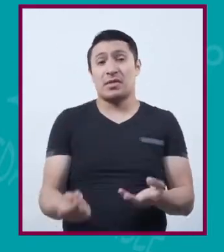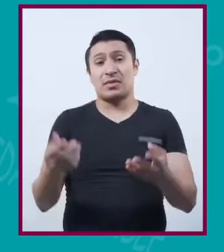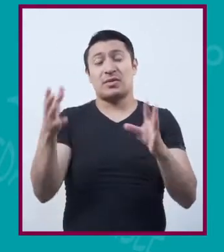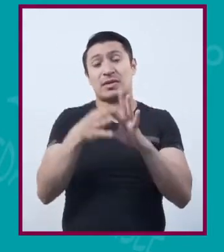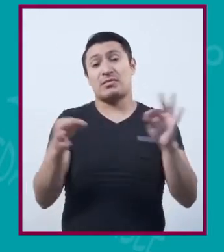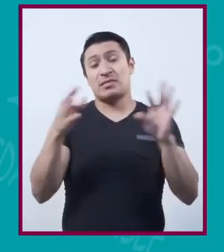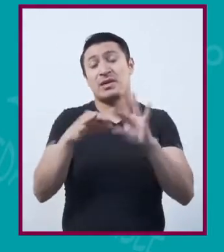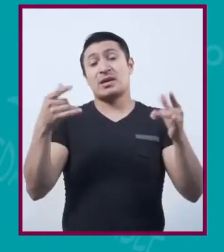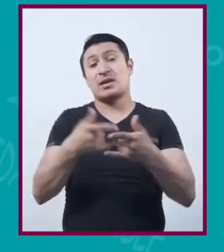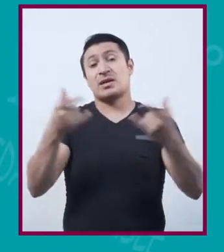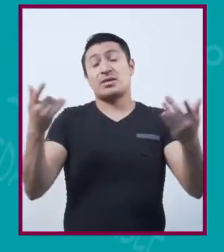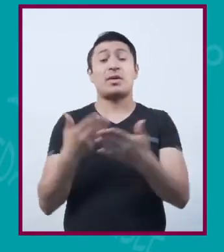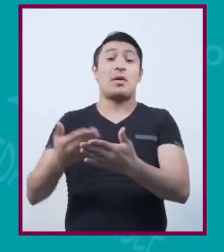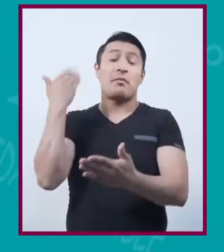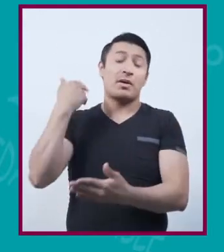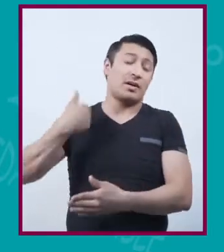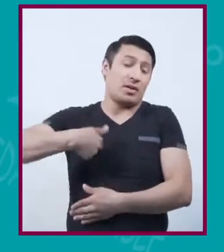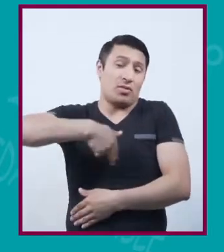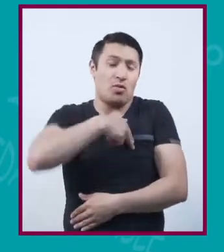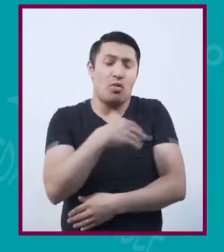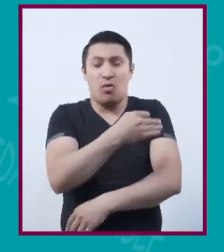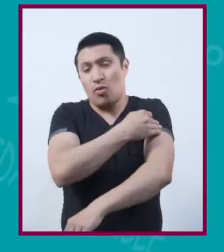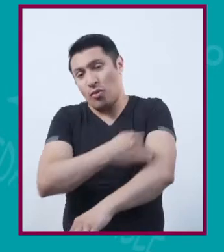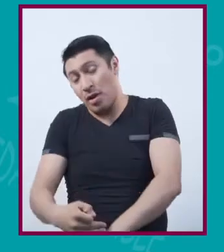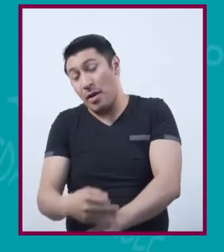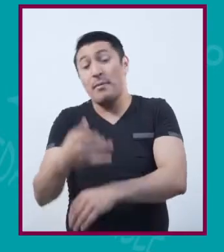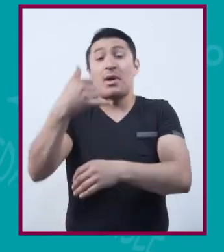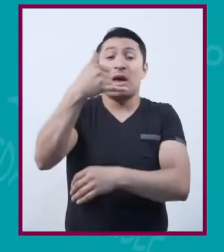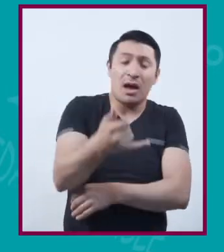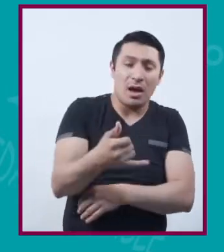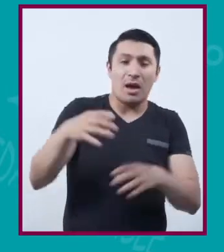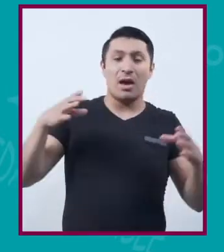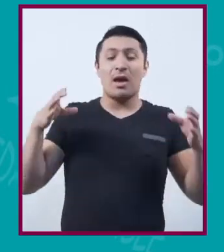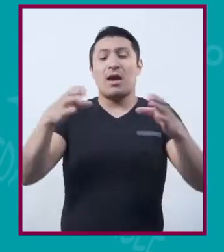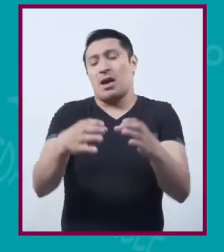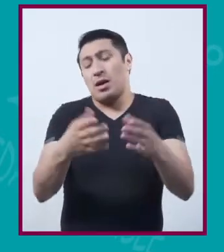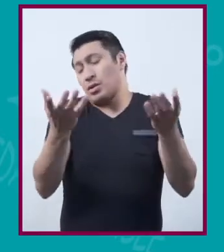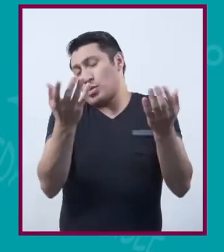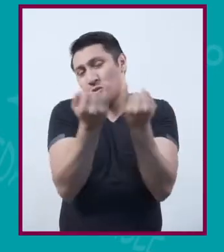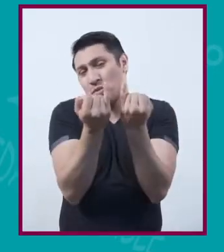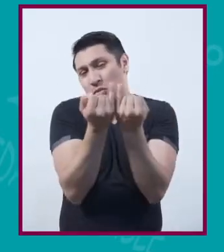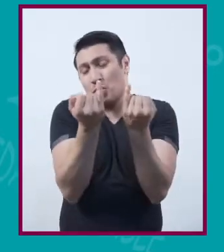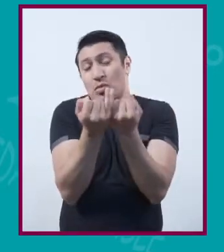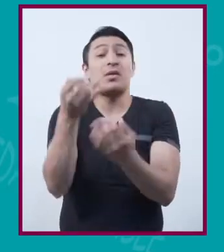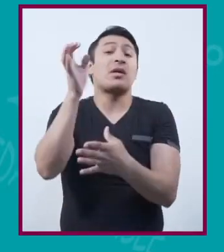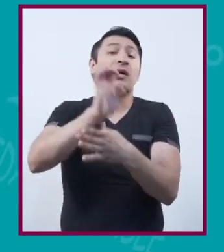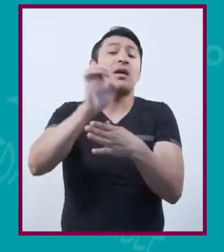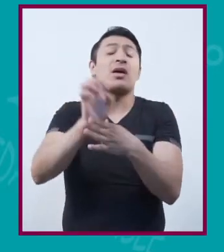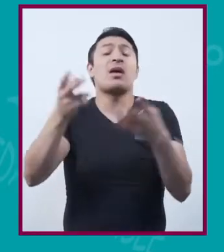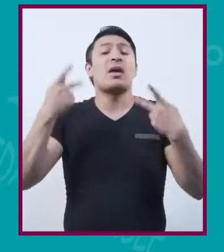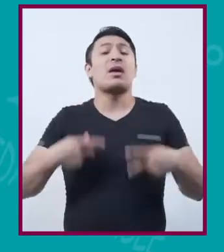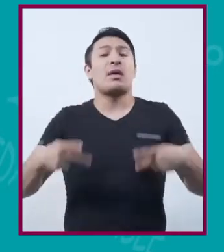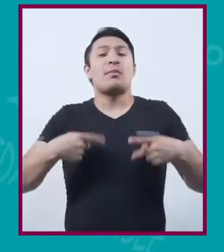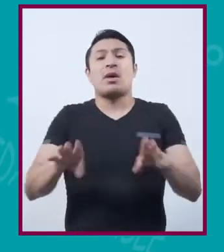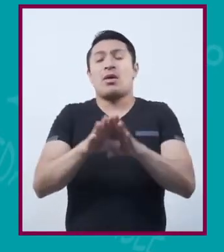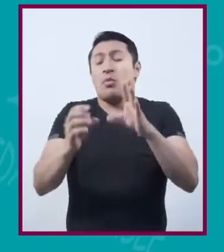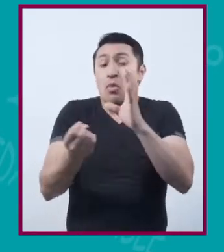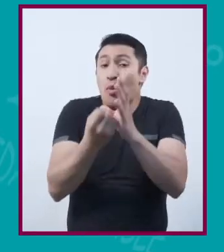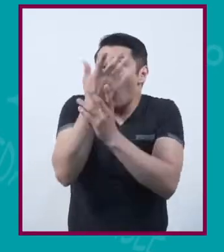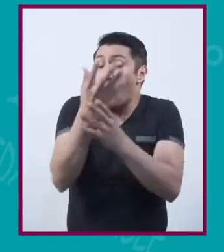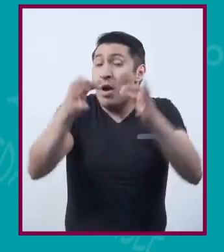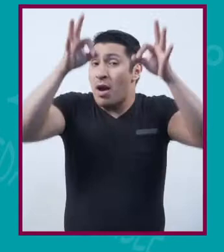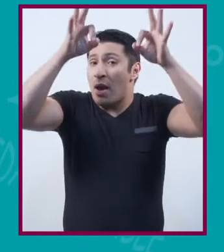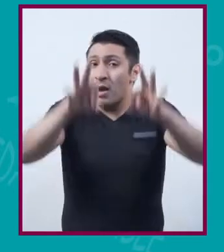personas comunes nos cuenta el pasado de nuestra propia existencia, nuestra familia y nuestra pequeña comunidad. Por tanto,